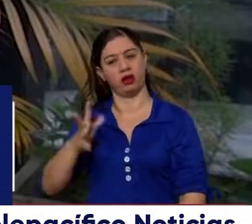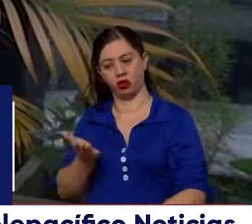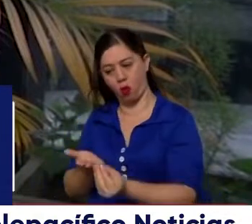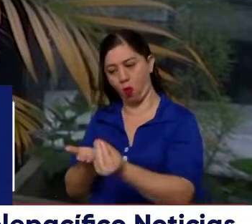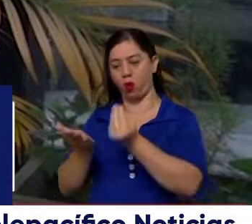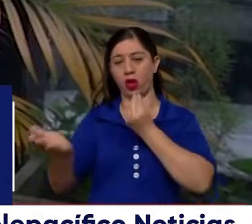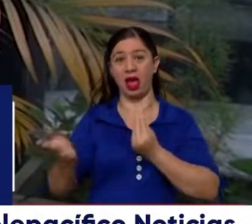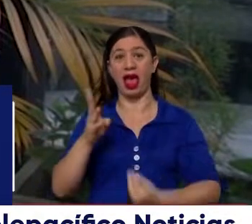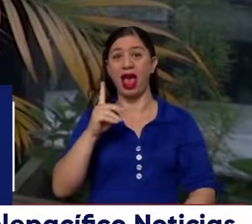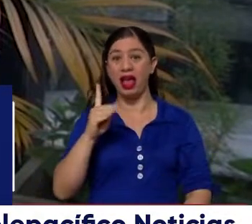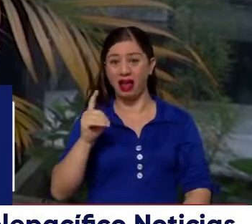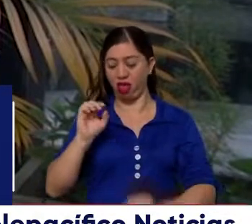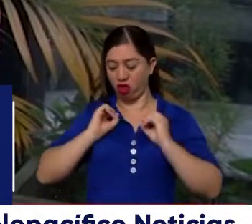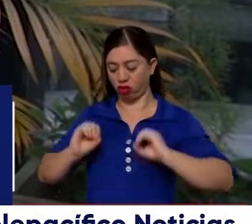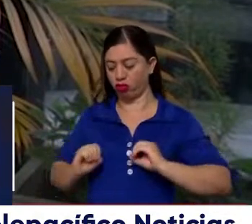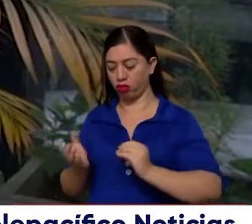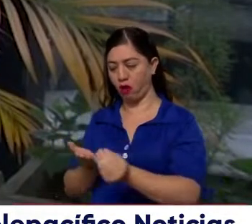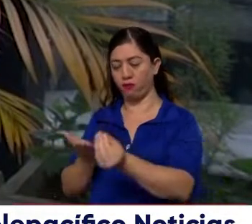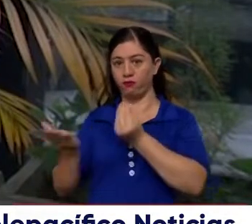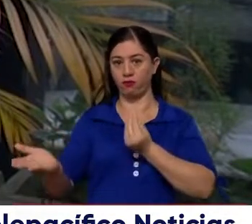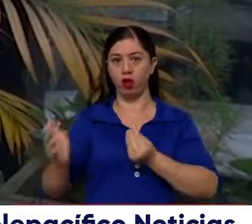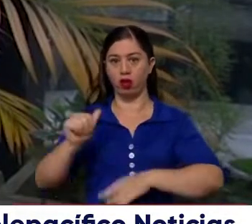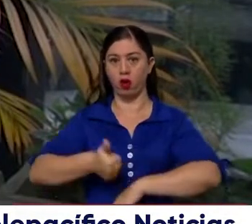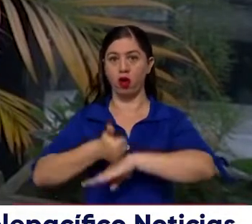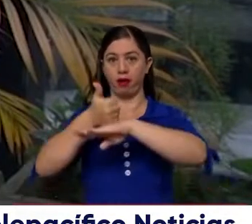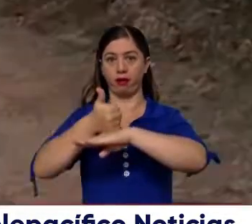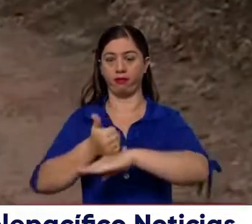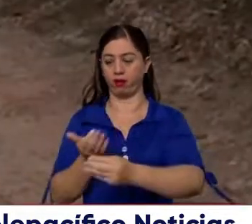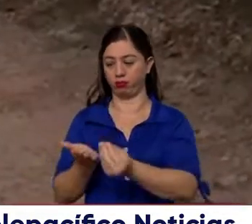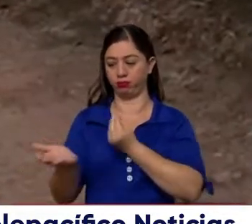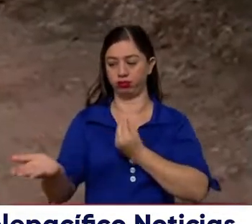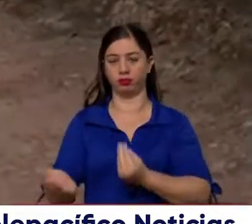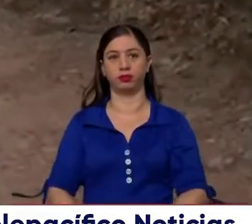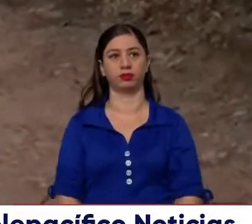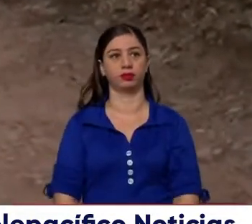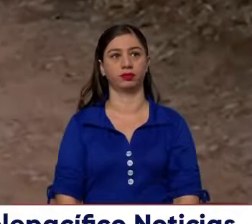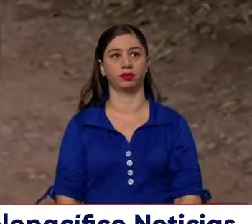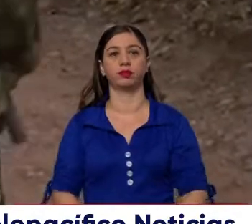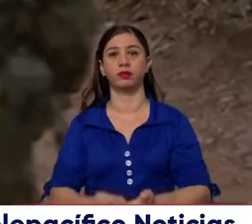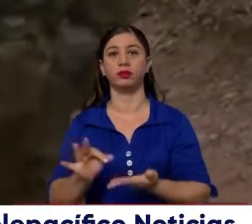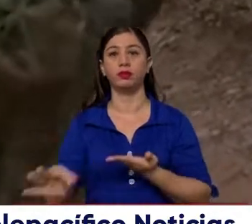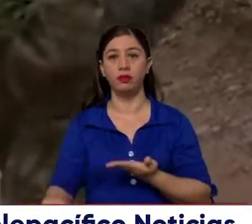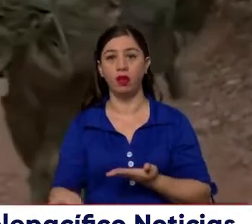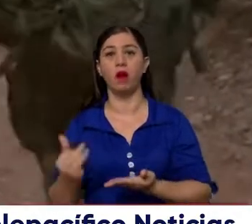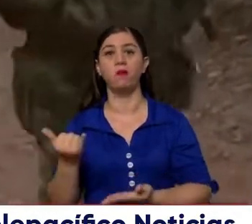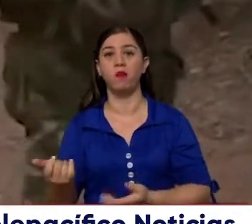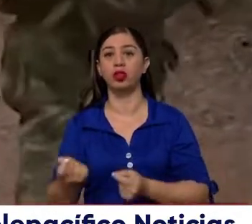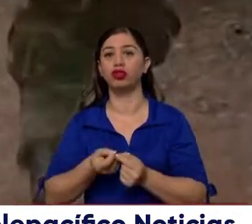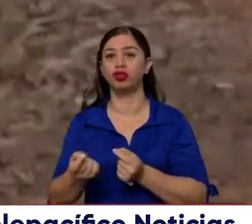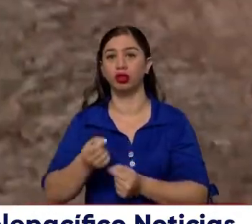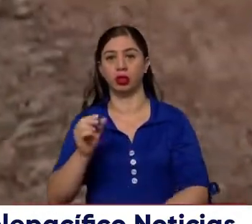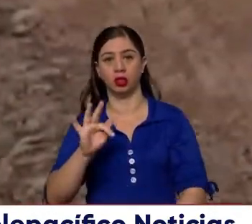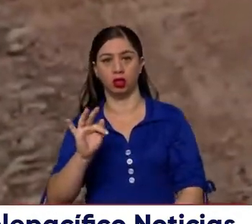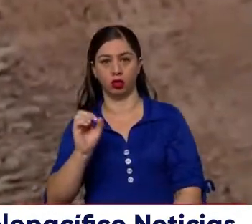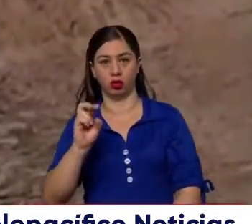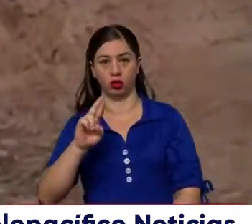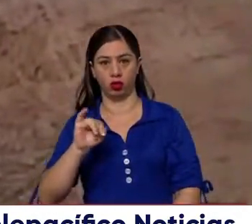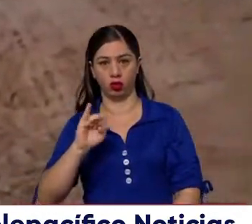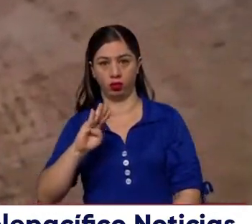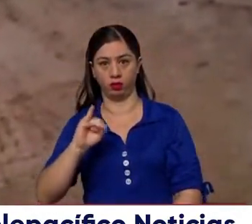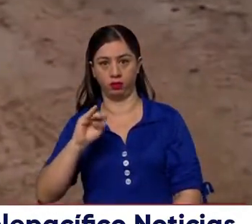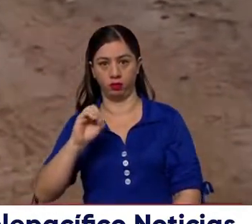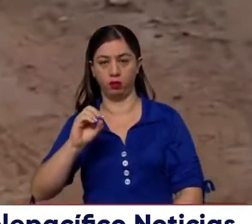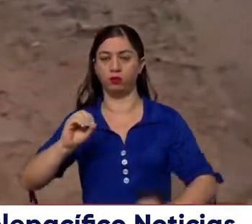los 14 uniformados por esta persona capturada en la vereda de este a deron zona rural de toribío cauca el